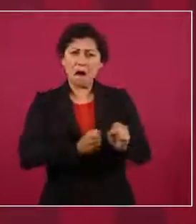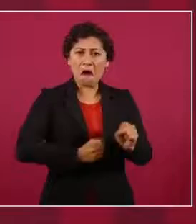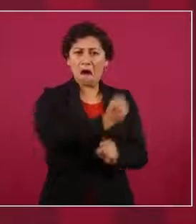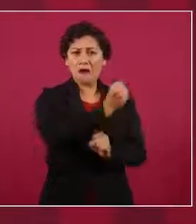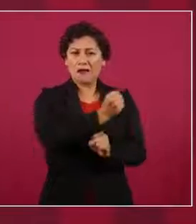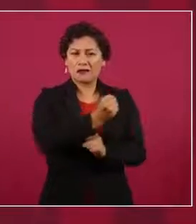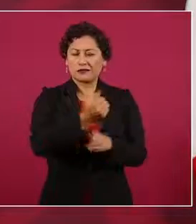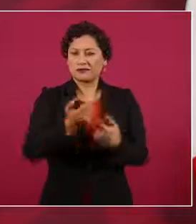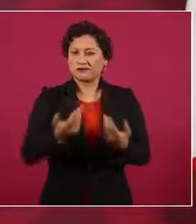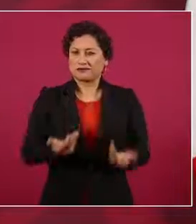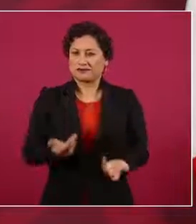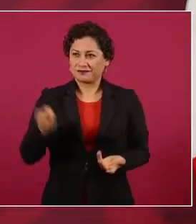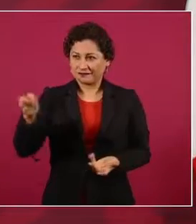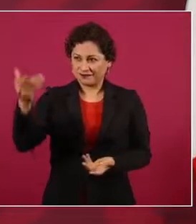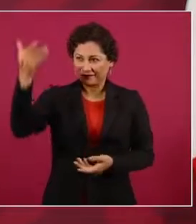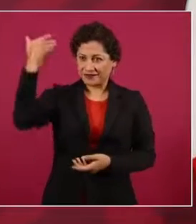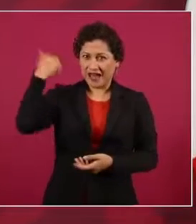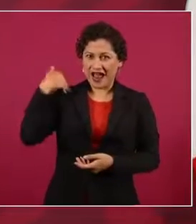neoliberales.